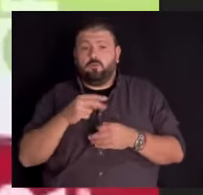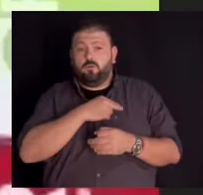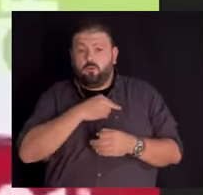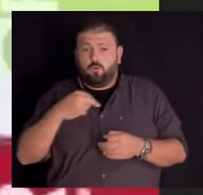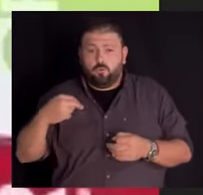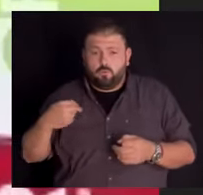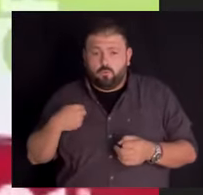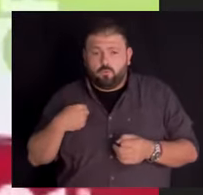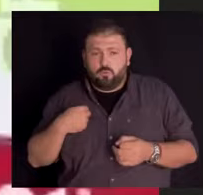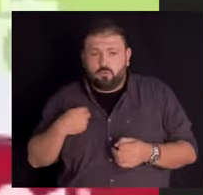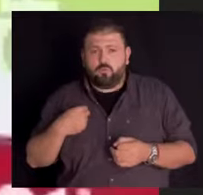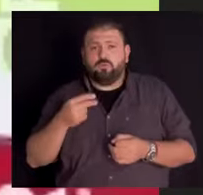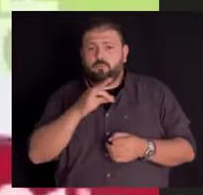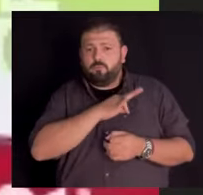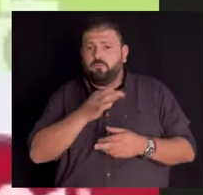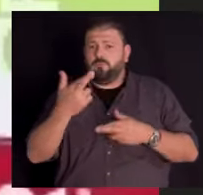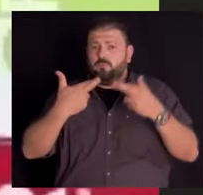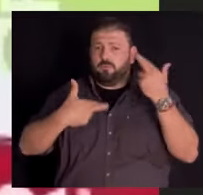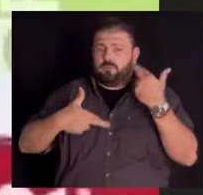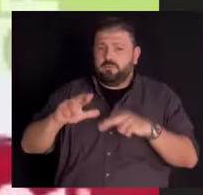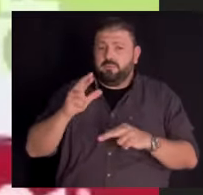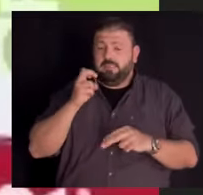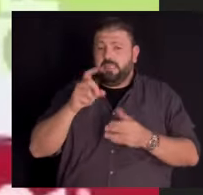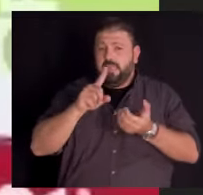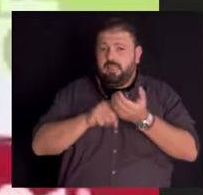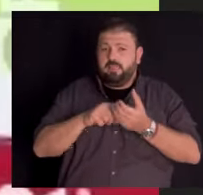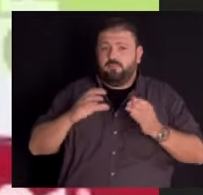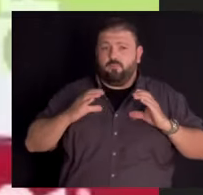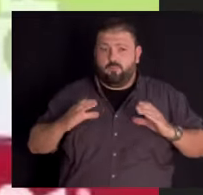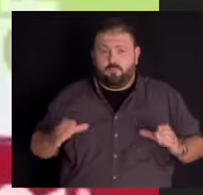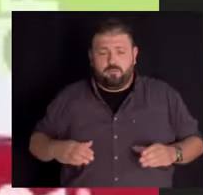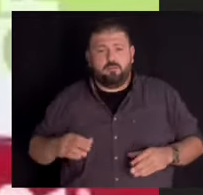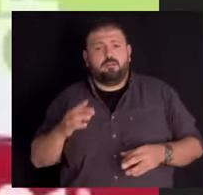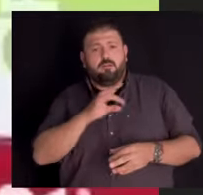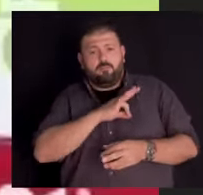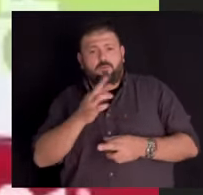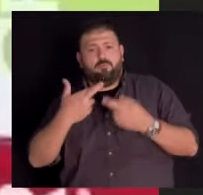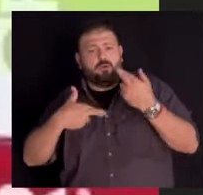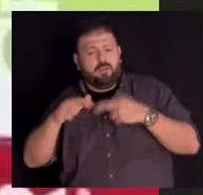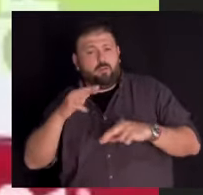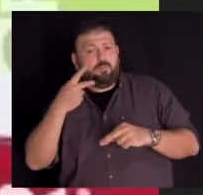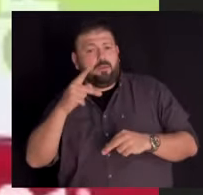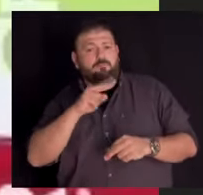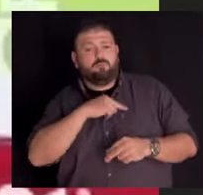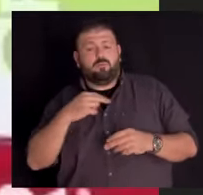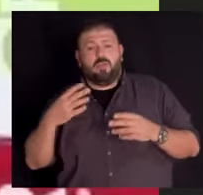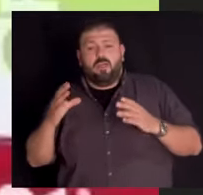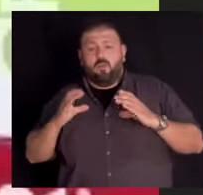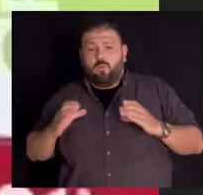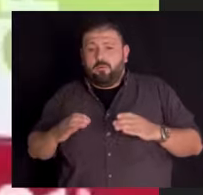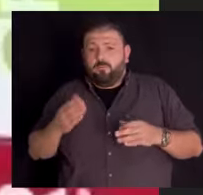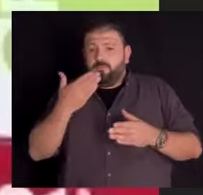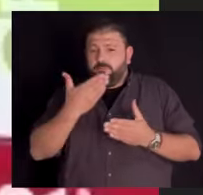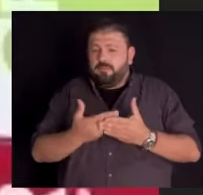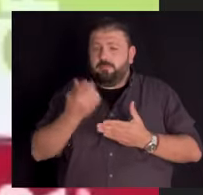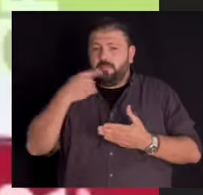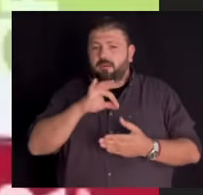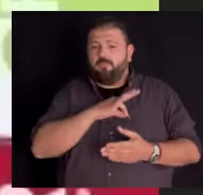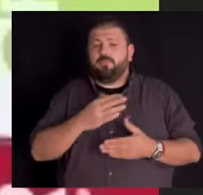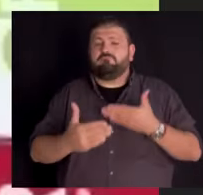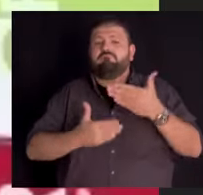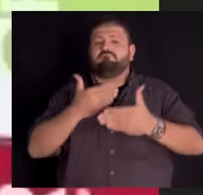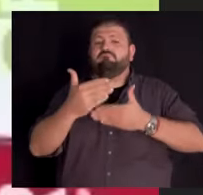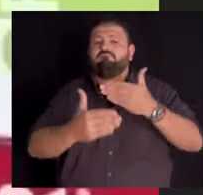nosotros recuperar nuestro sistema inmunológico, recuperar nuestro sistema nervioso y de esta manera tener una mejor calidad de vida.